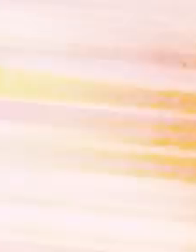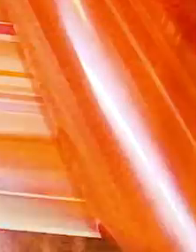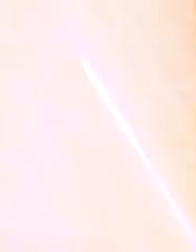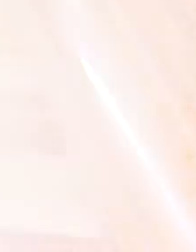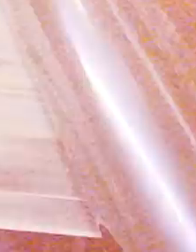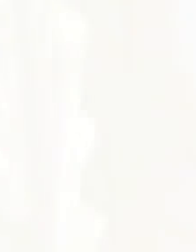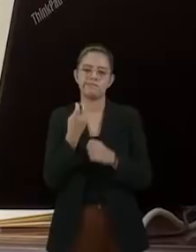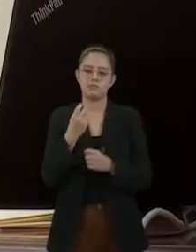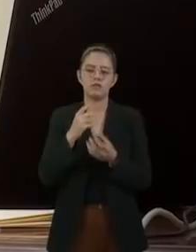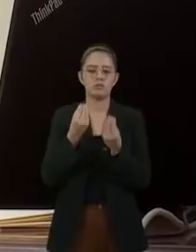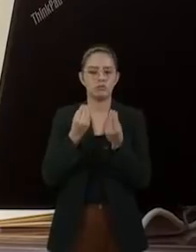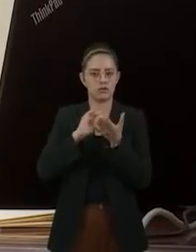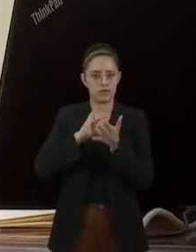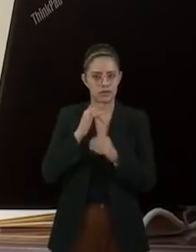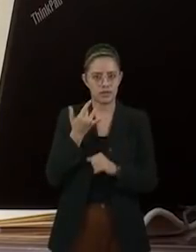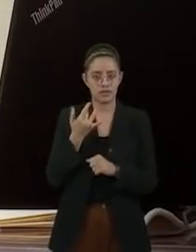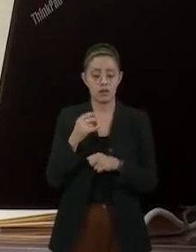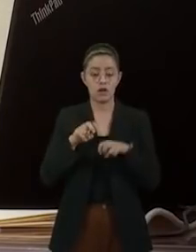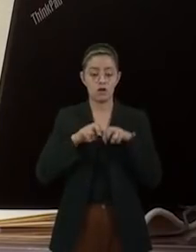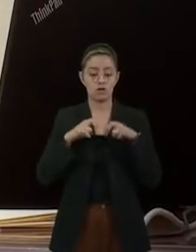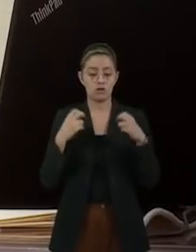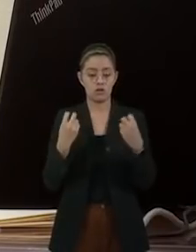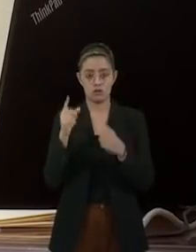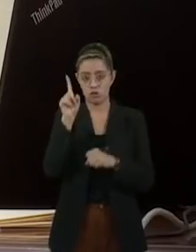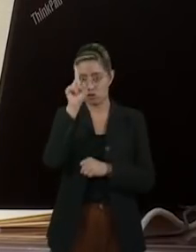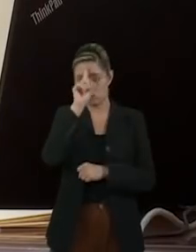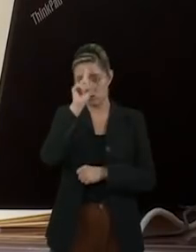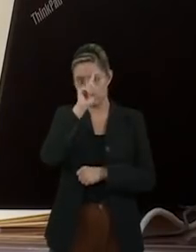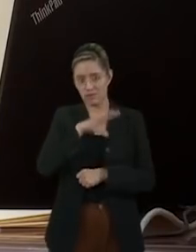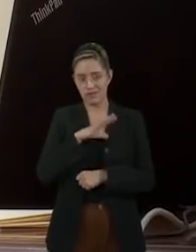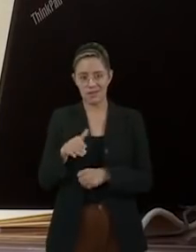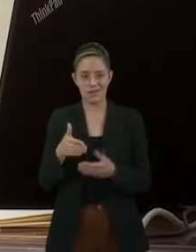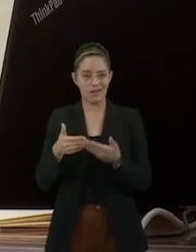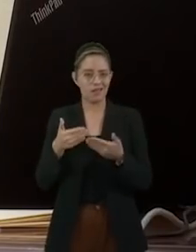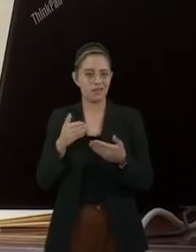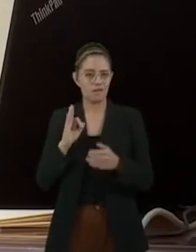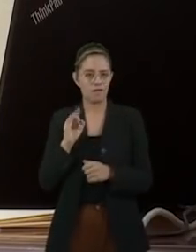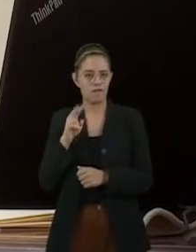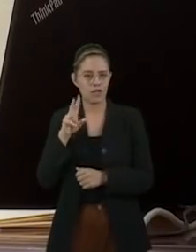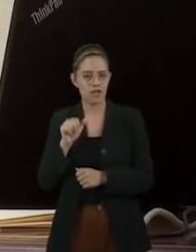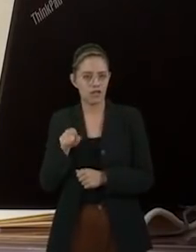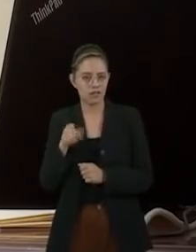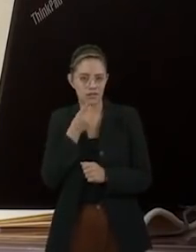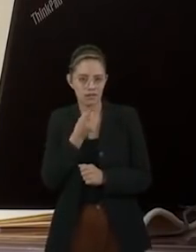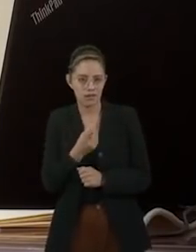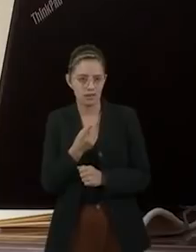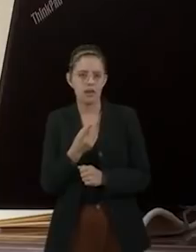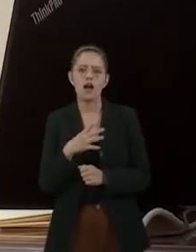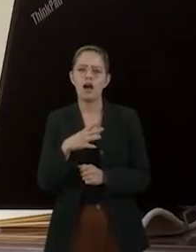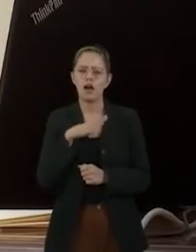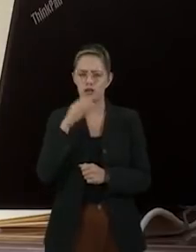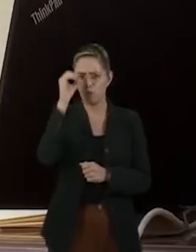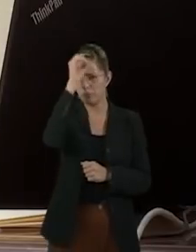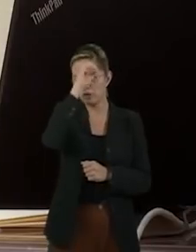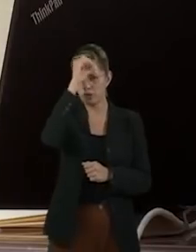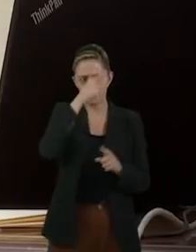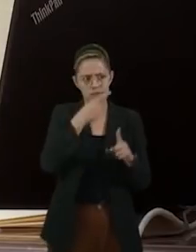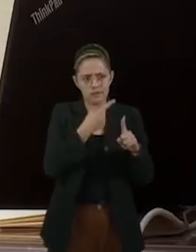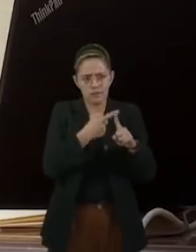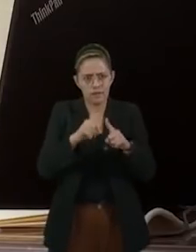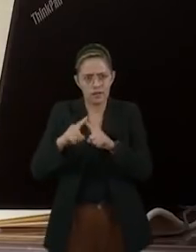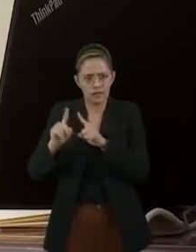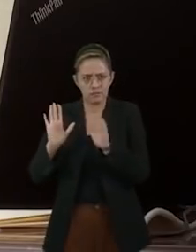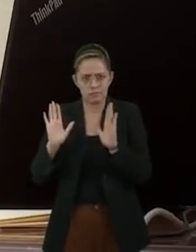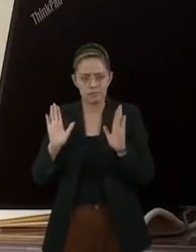Kremlin. El consejero presidente del INE, Lorenzo Córdoba, pidió a Morena no descarrilar el proceso de revocación de mandato, porque